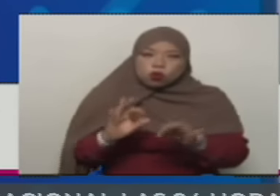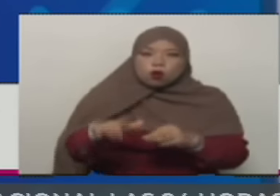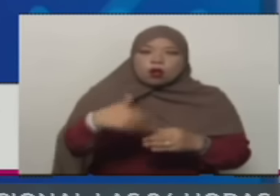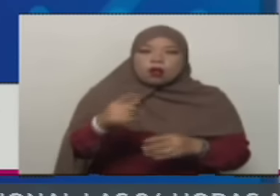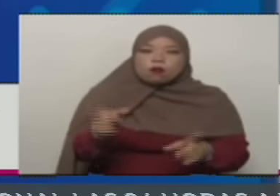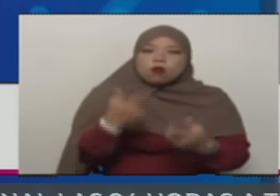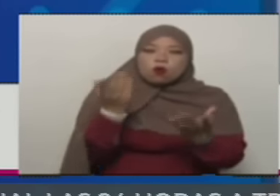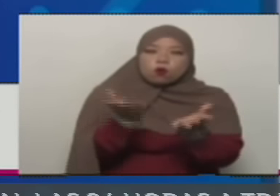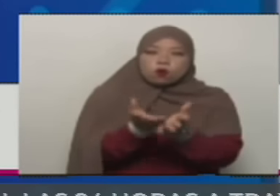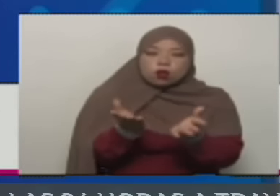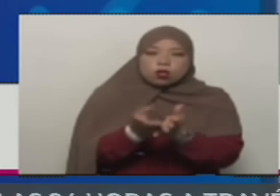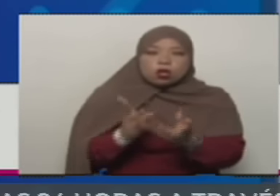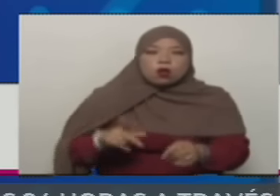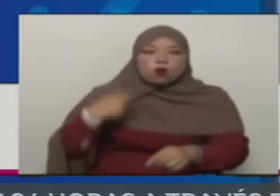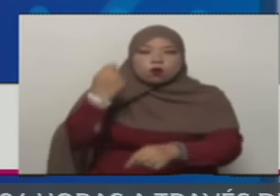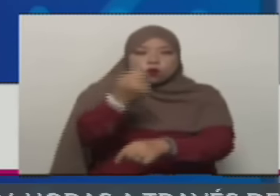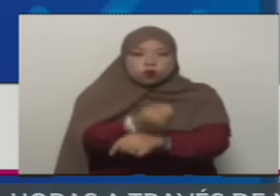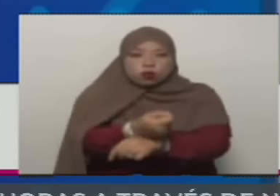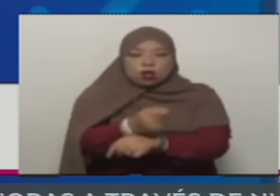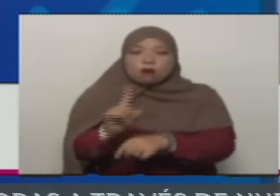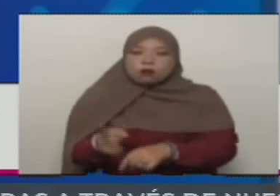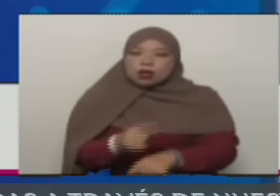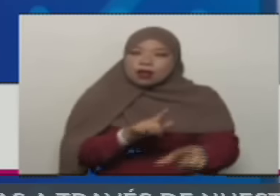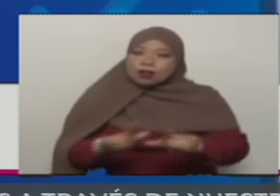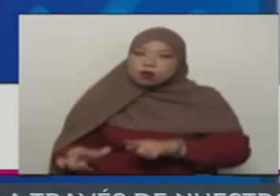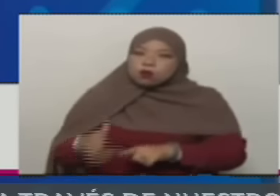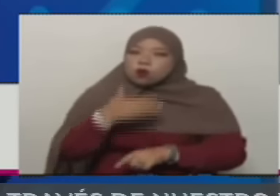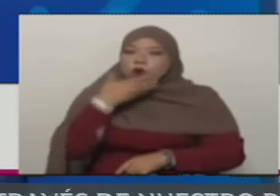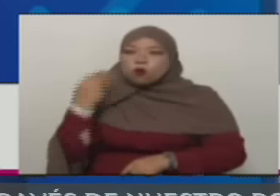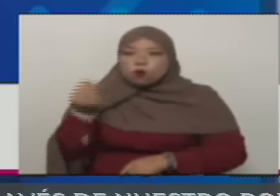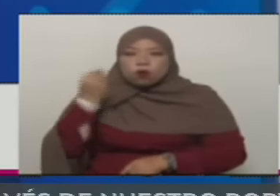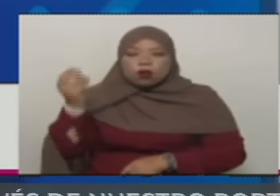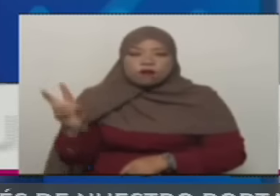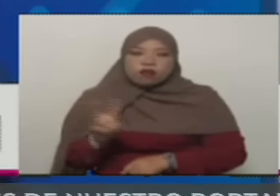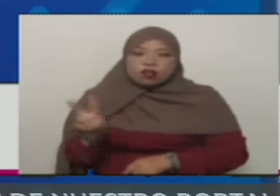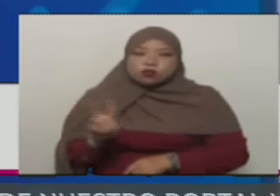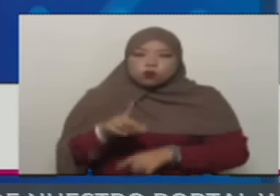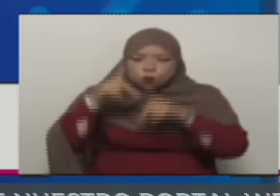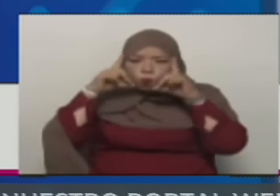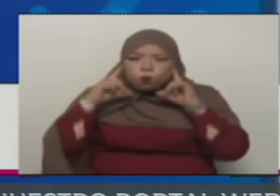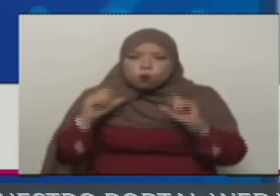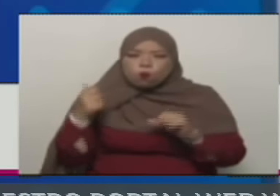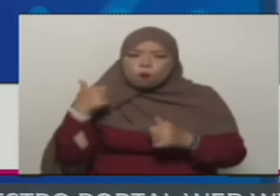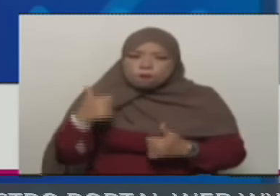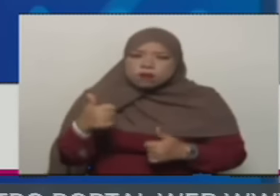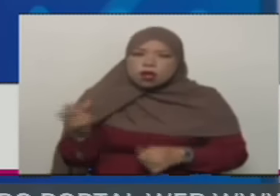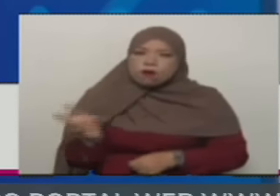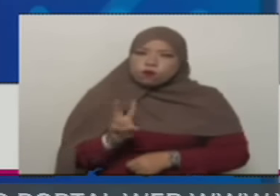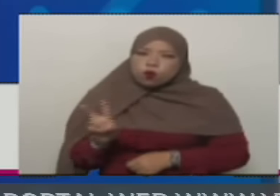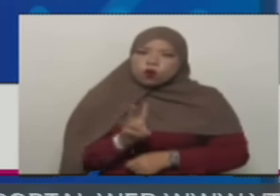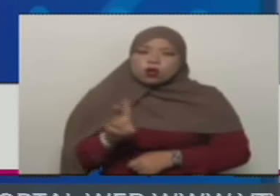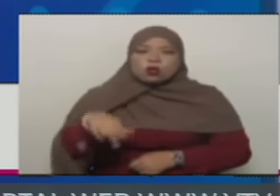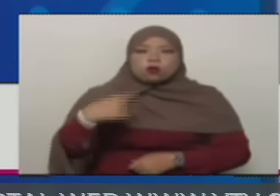El muchacho que se gradúe en la educación primaria tiene que ser un genio en Venezuela. Y el muchacho que salga de los liceos tiene que